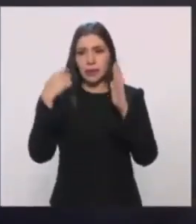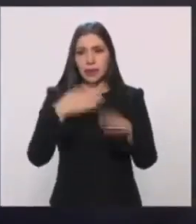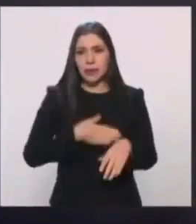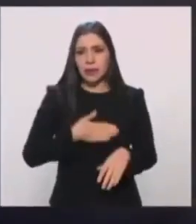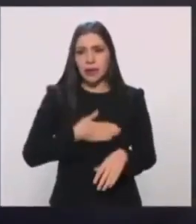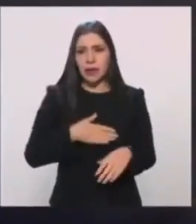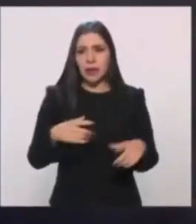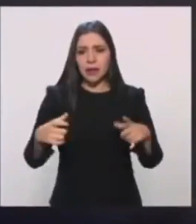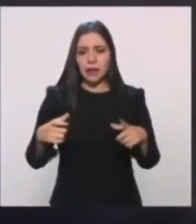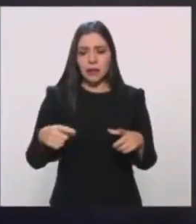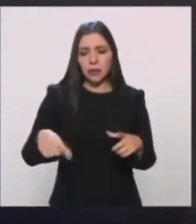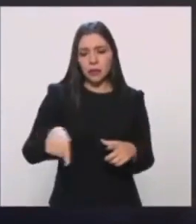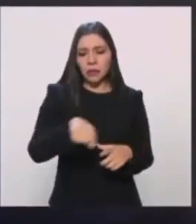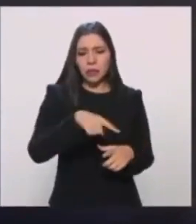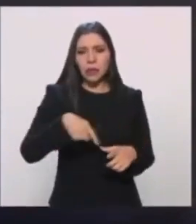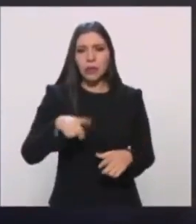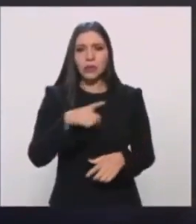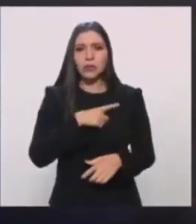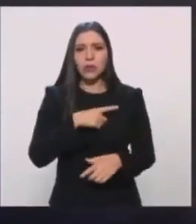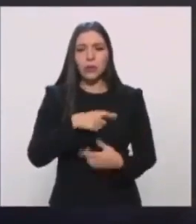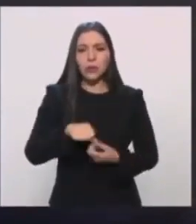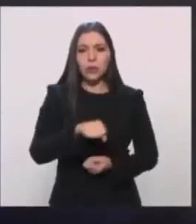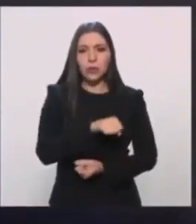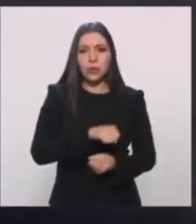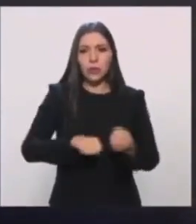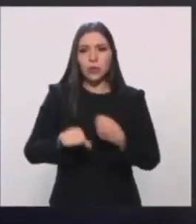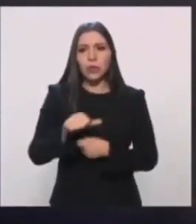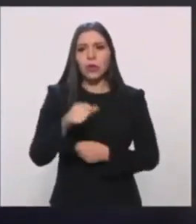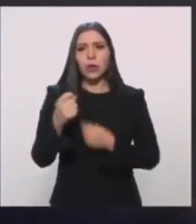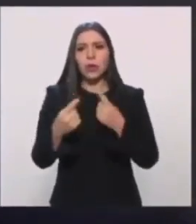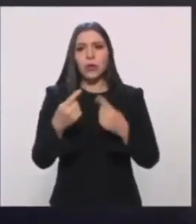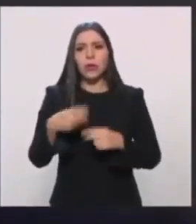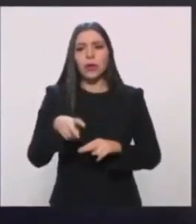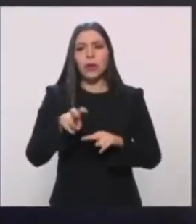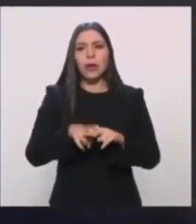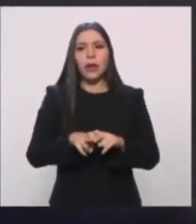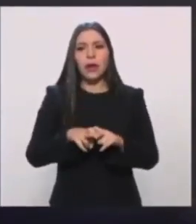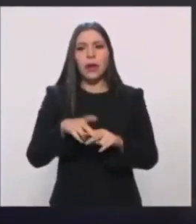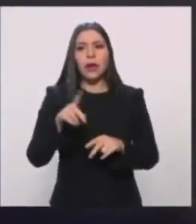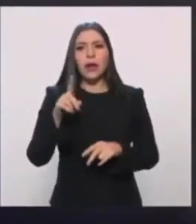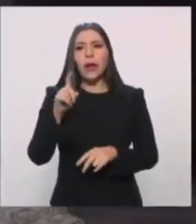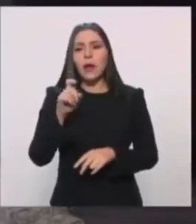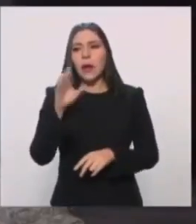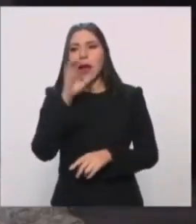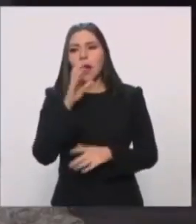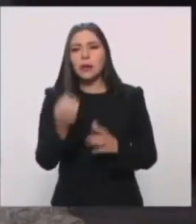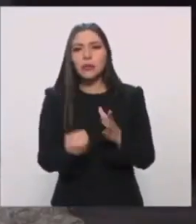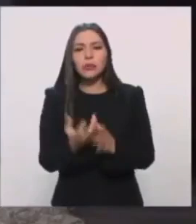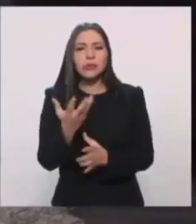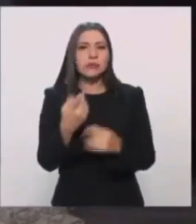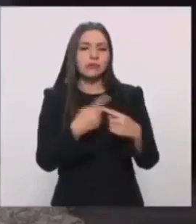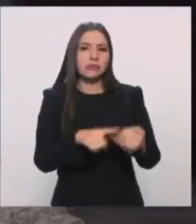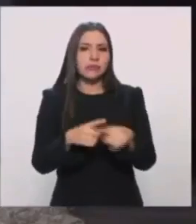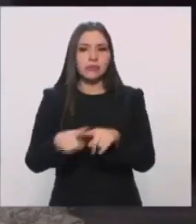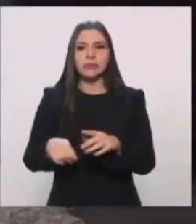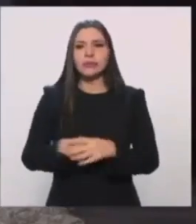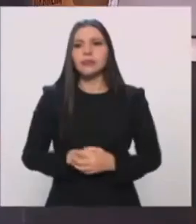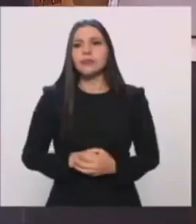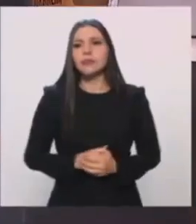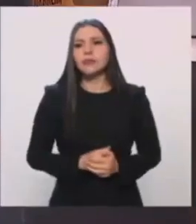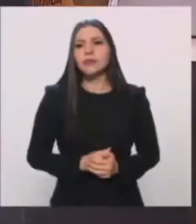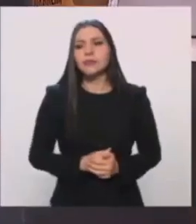tapa gira, se lava sola, algunas dan hasta Increíbles. masaje, te dan hidromasaje, Chéquense nada se más, Ale. Les calientan. quiero compartir en lo que retomamos